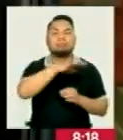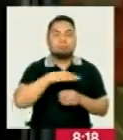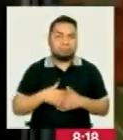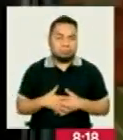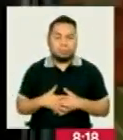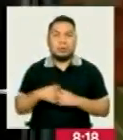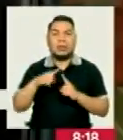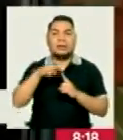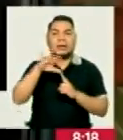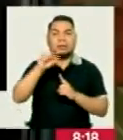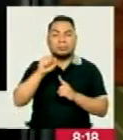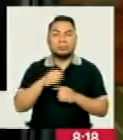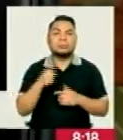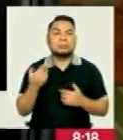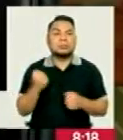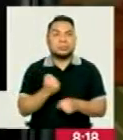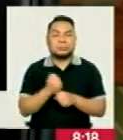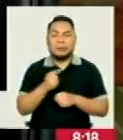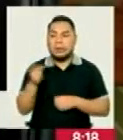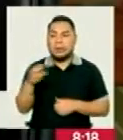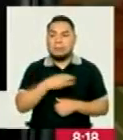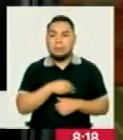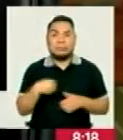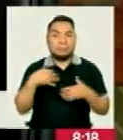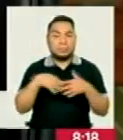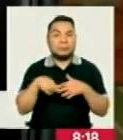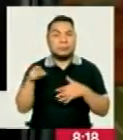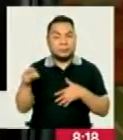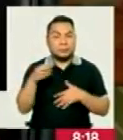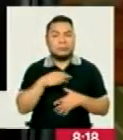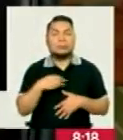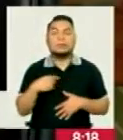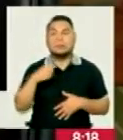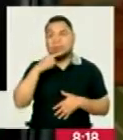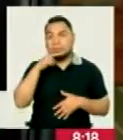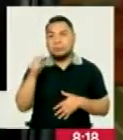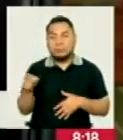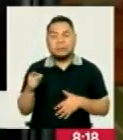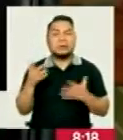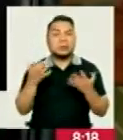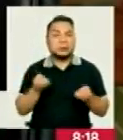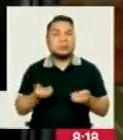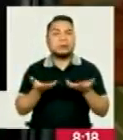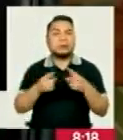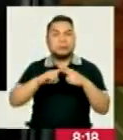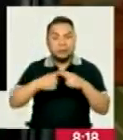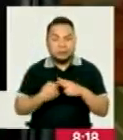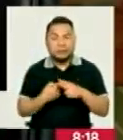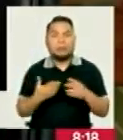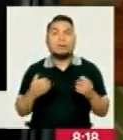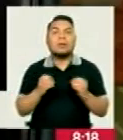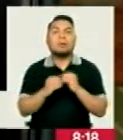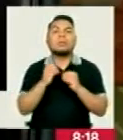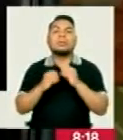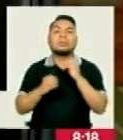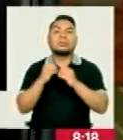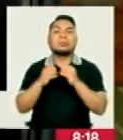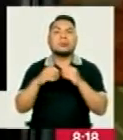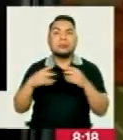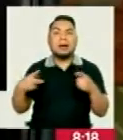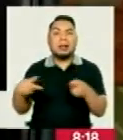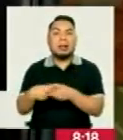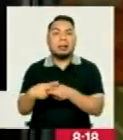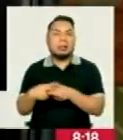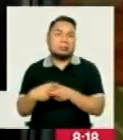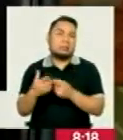ha marcado nuestra señora ministra, ella justamente quiere dar el reinicio de obras paralizadas que hace